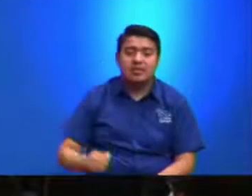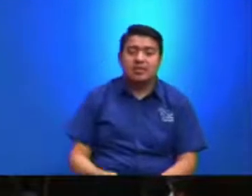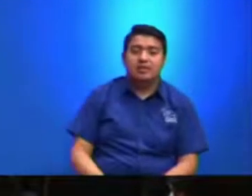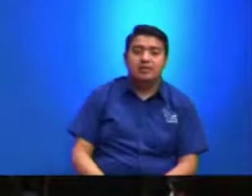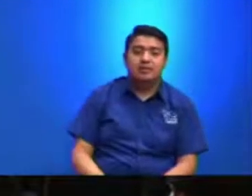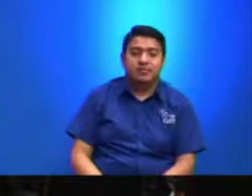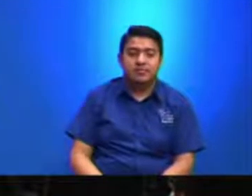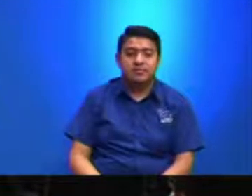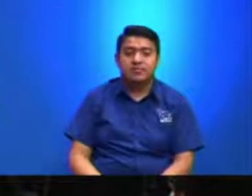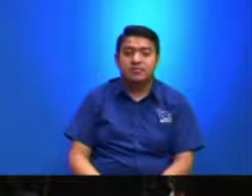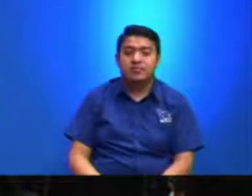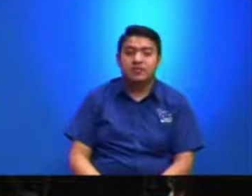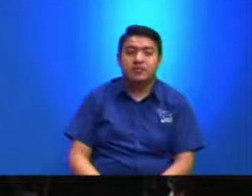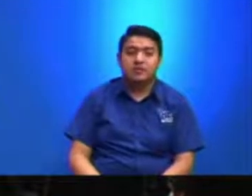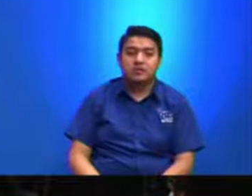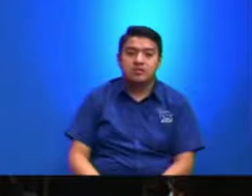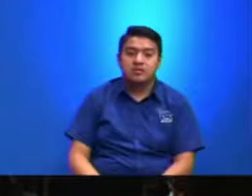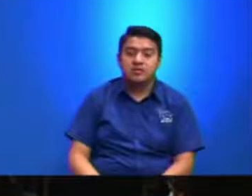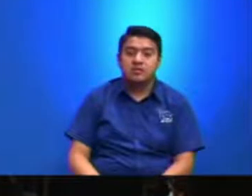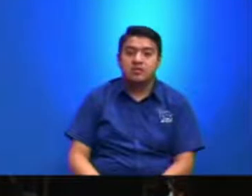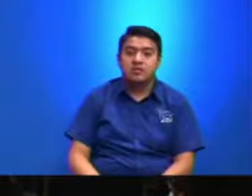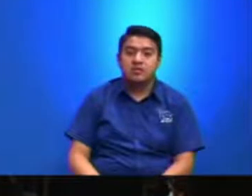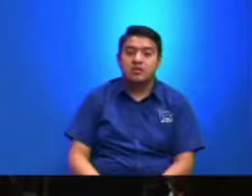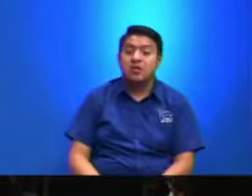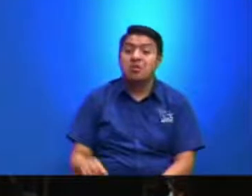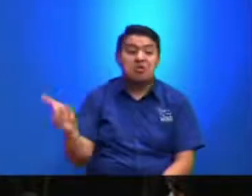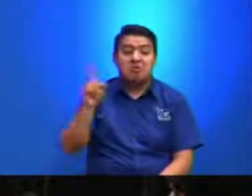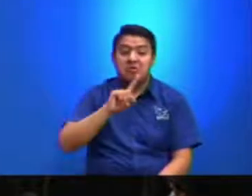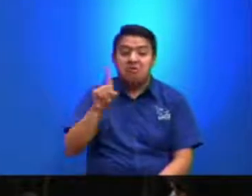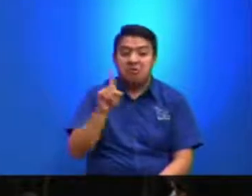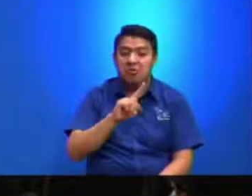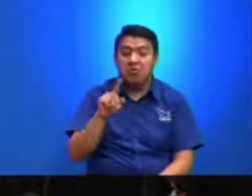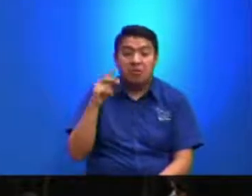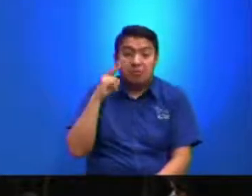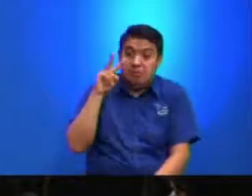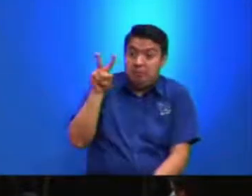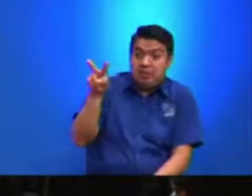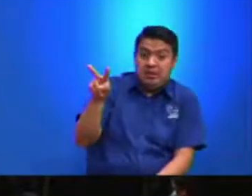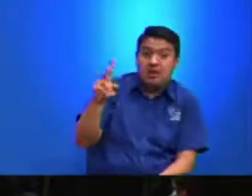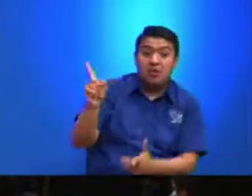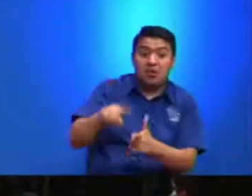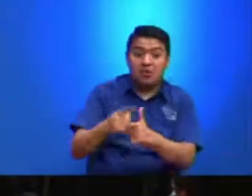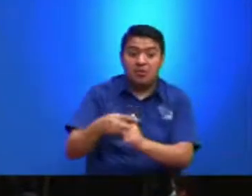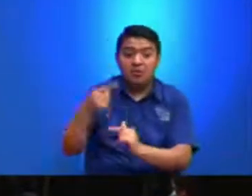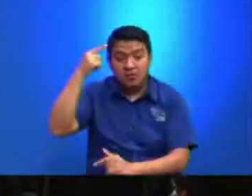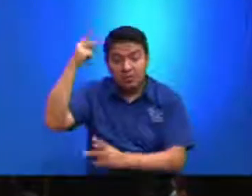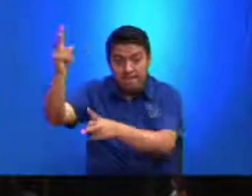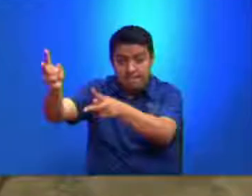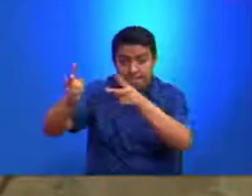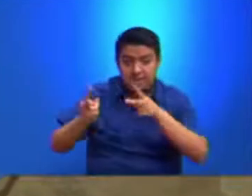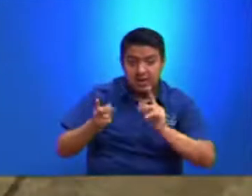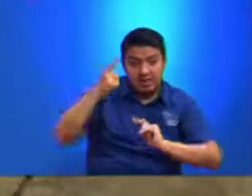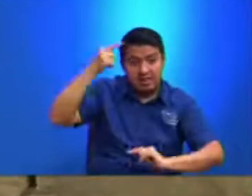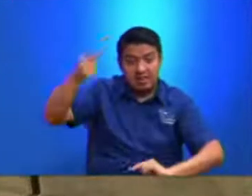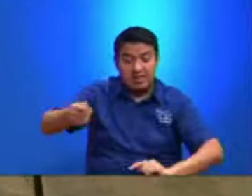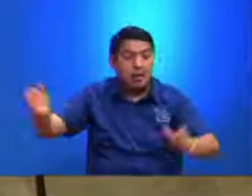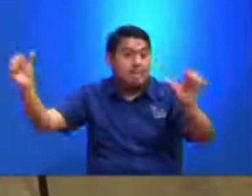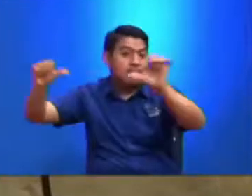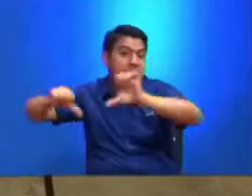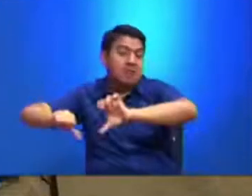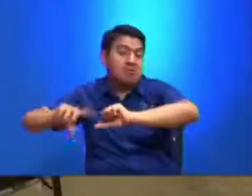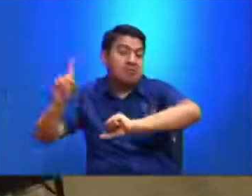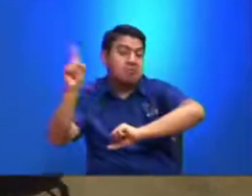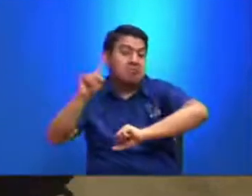dice: no se dará cuenta cuando venga el día malo, no se dará cuenta cuando venga la sequía.